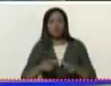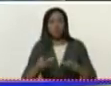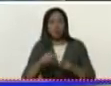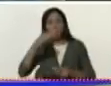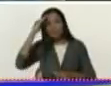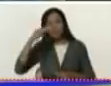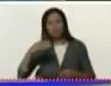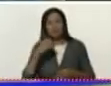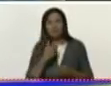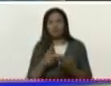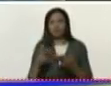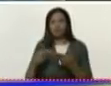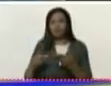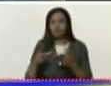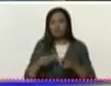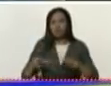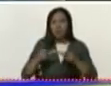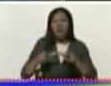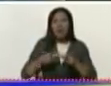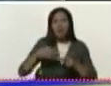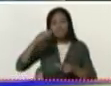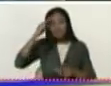militares, cuarteles militares,